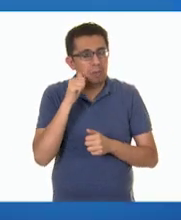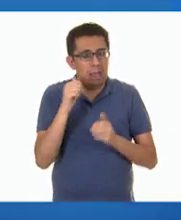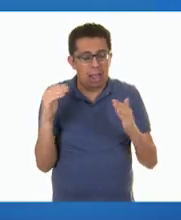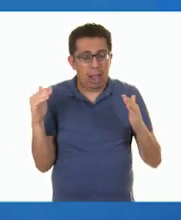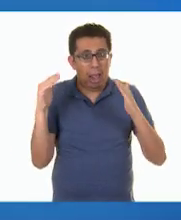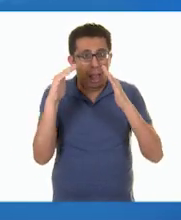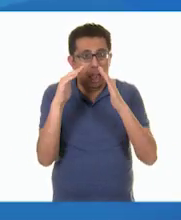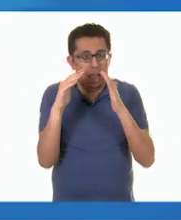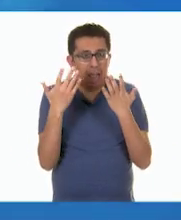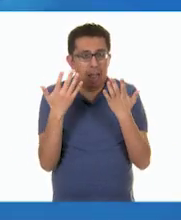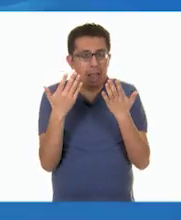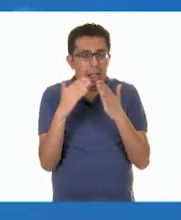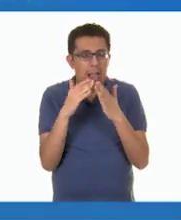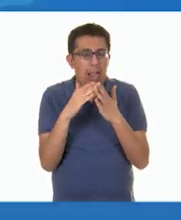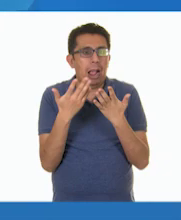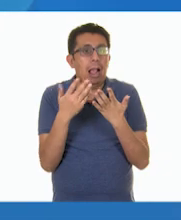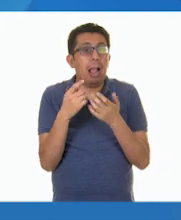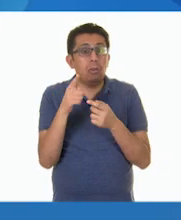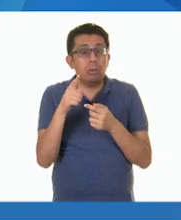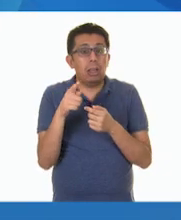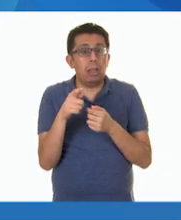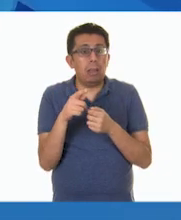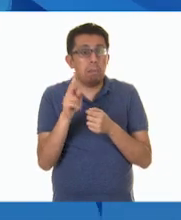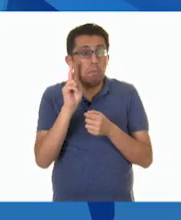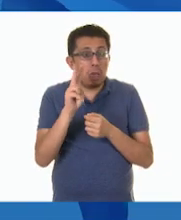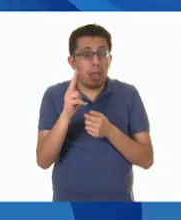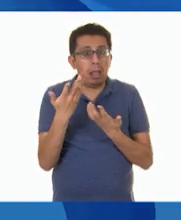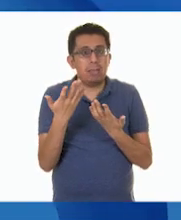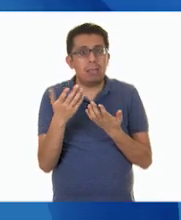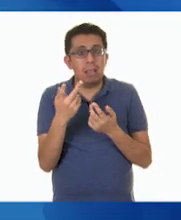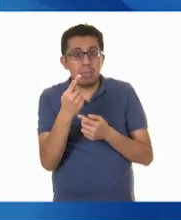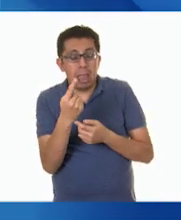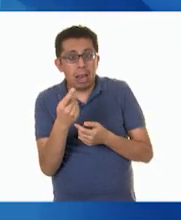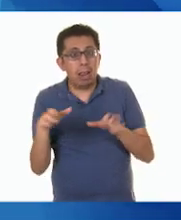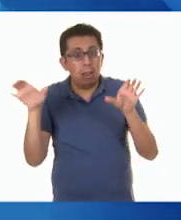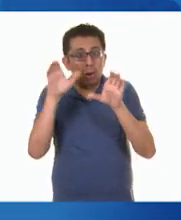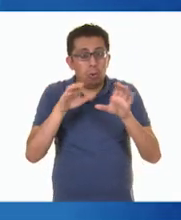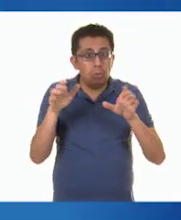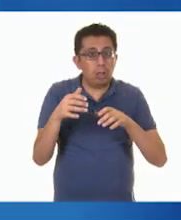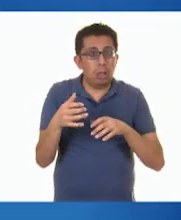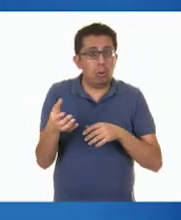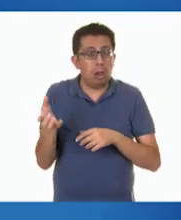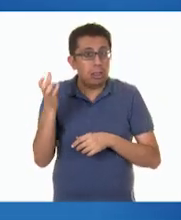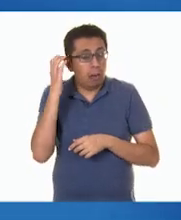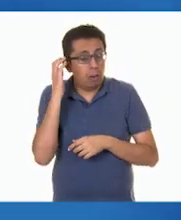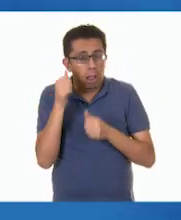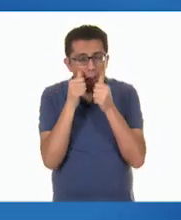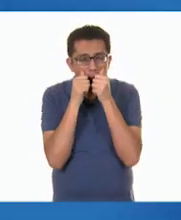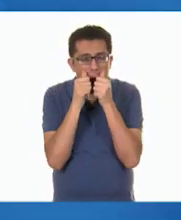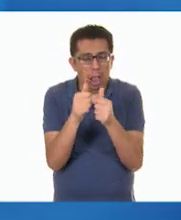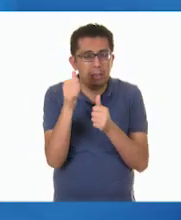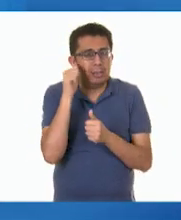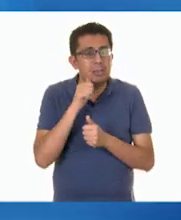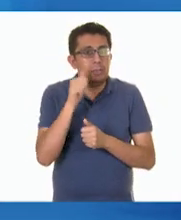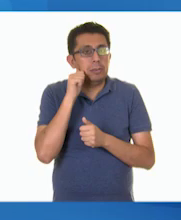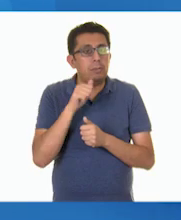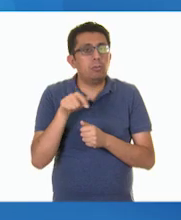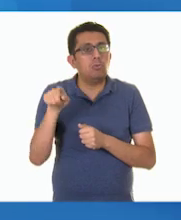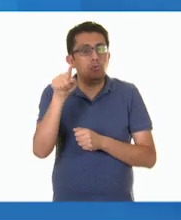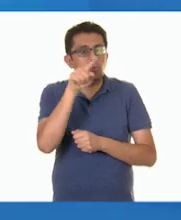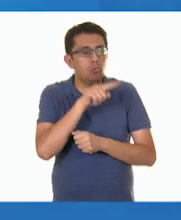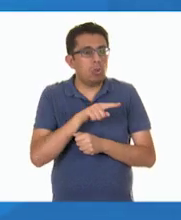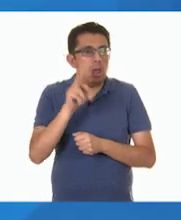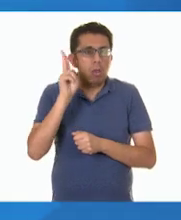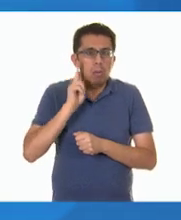en lo que se está escuchando en su tele o en su computadora o en su teléfono, en cualquier lado, y traten de